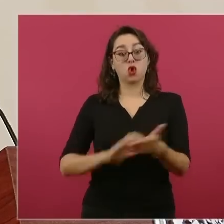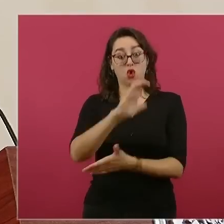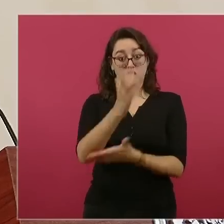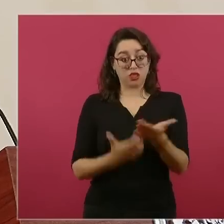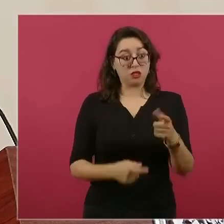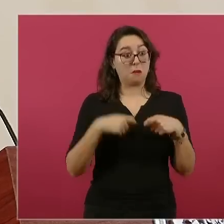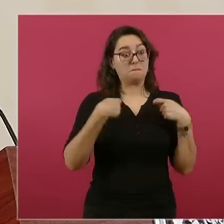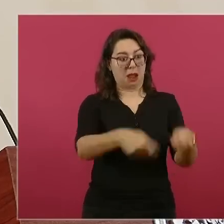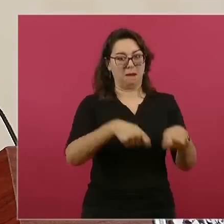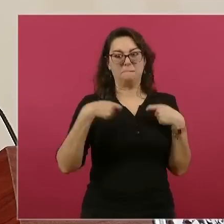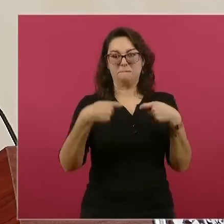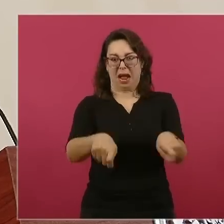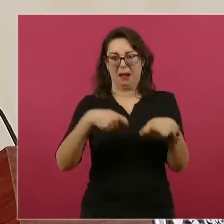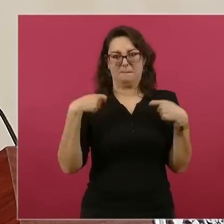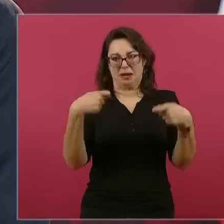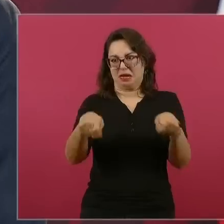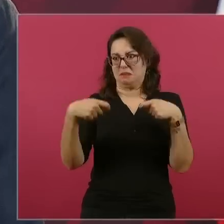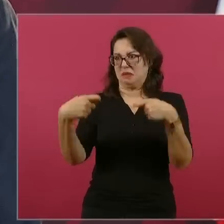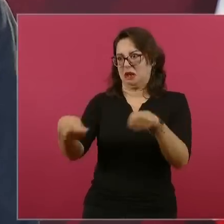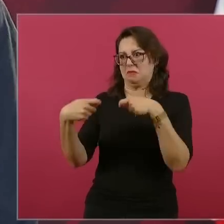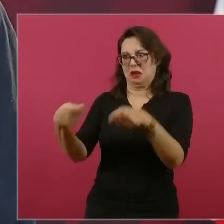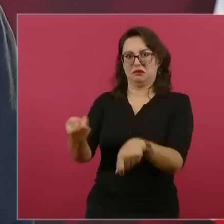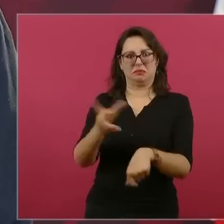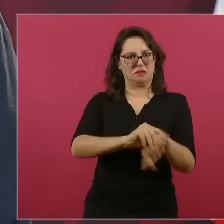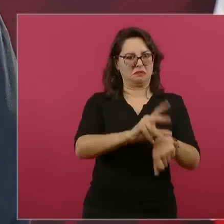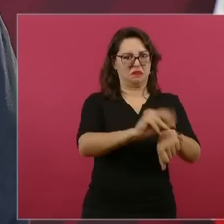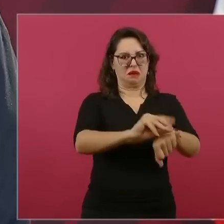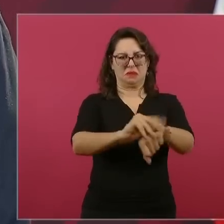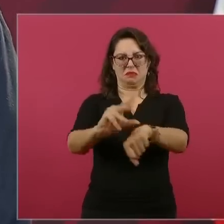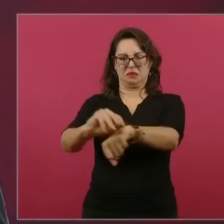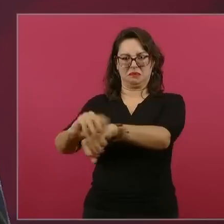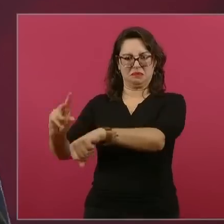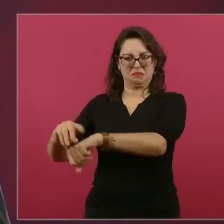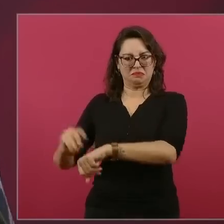Entonces, contratos y contratos y contratos,